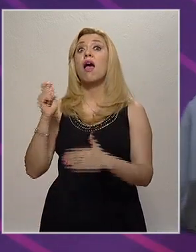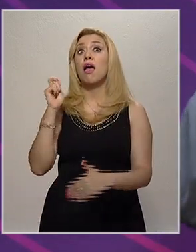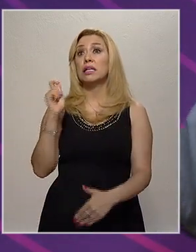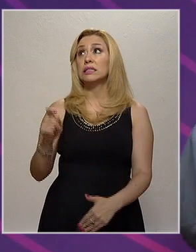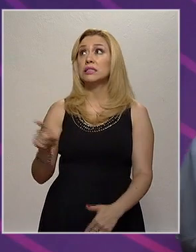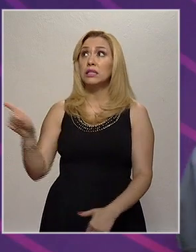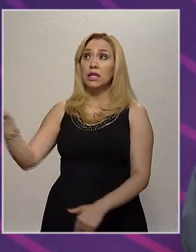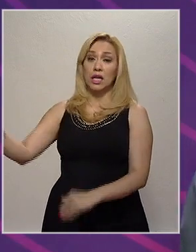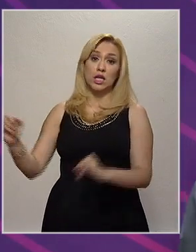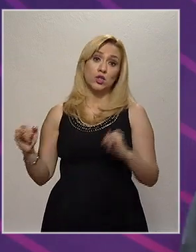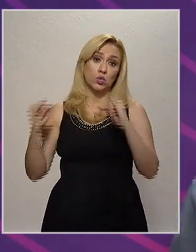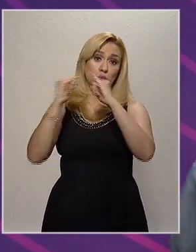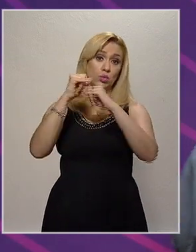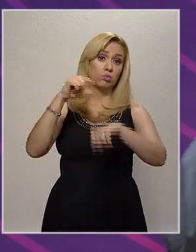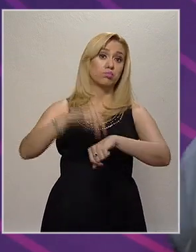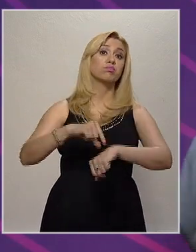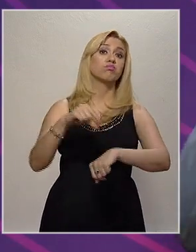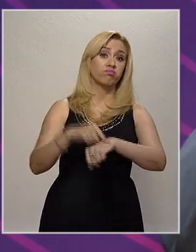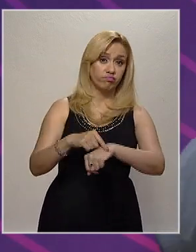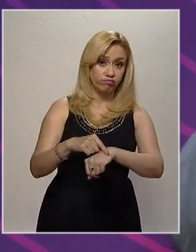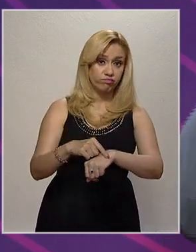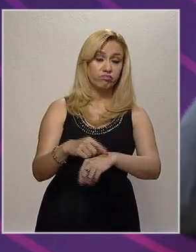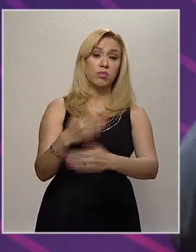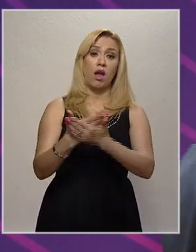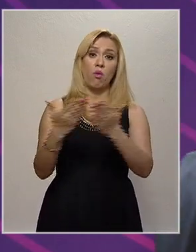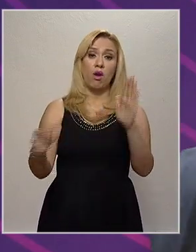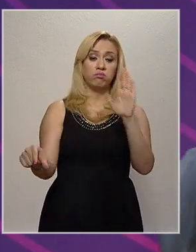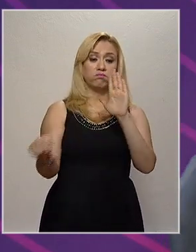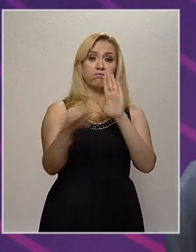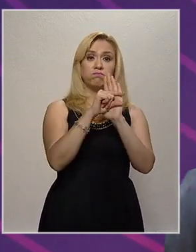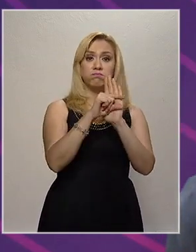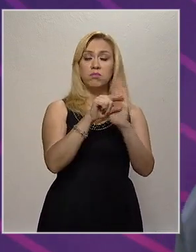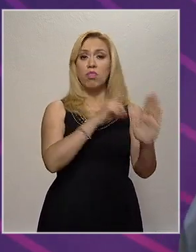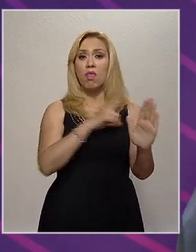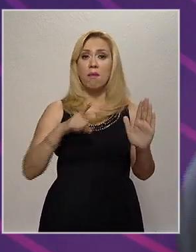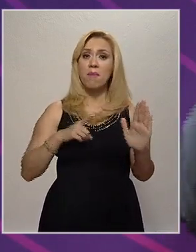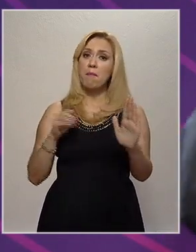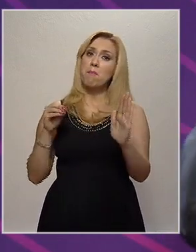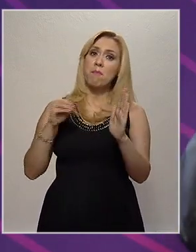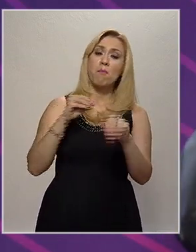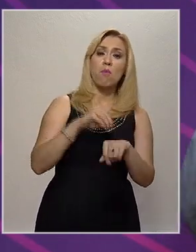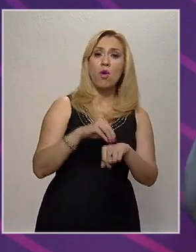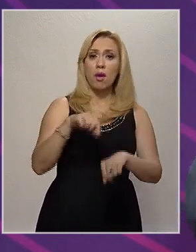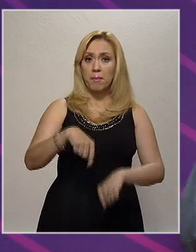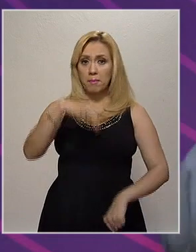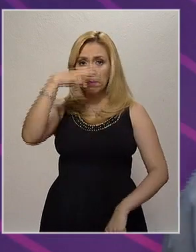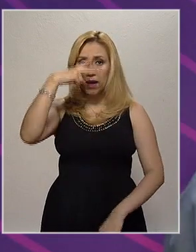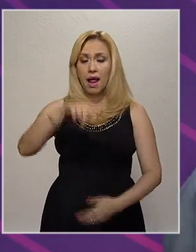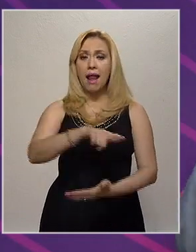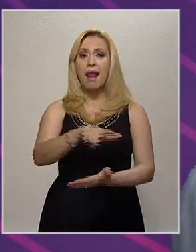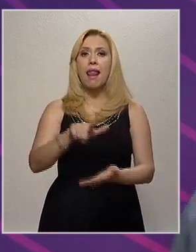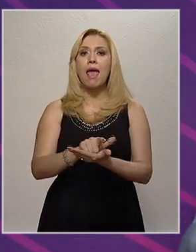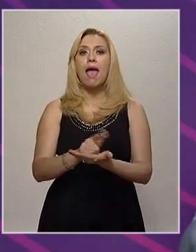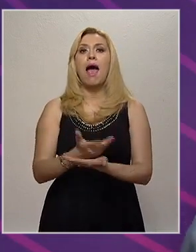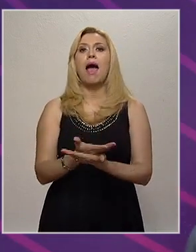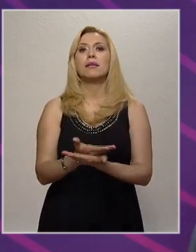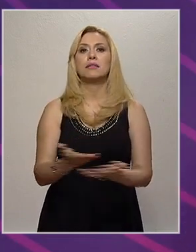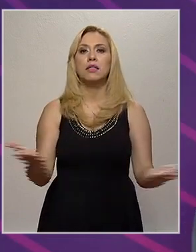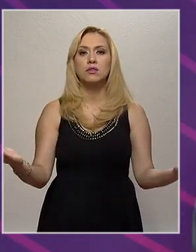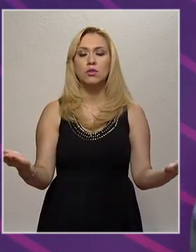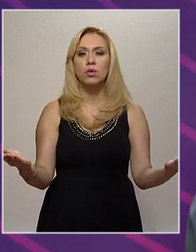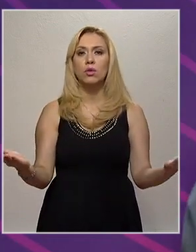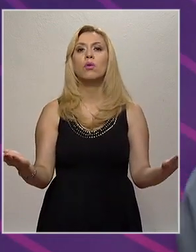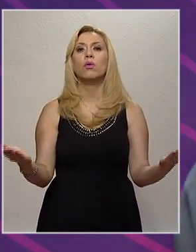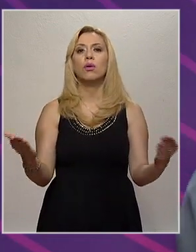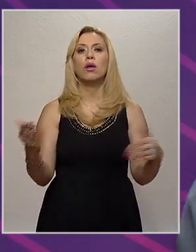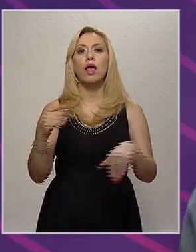está dando incluso el Comité CEDAW una tipología de cómo deberíamos conceptualizar en México y en dónde, en la ley de acceso, la violencia obstétrica.